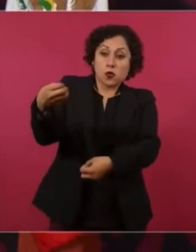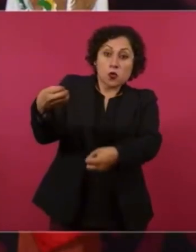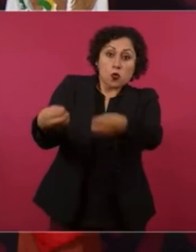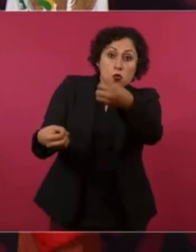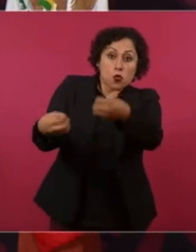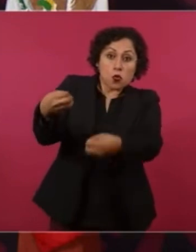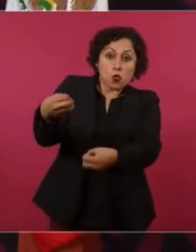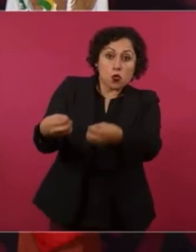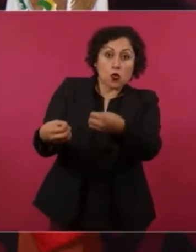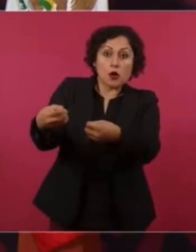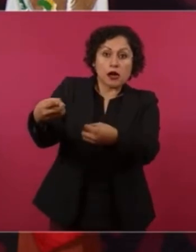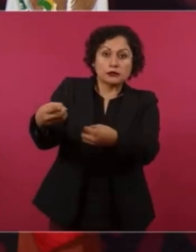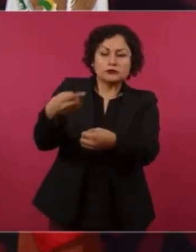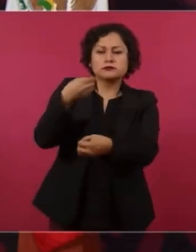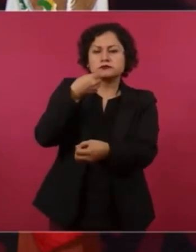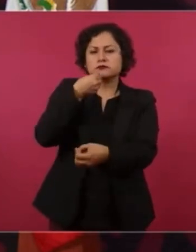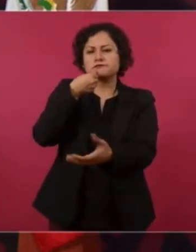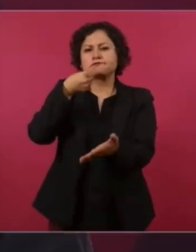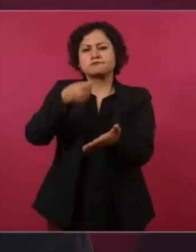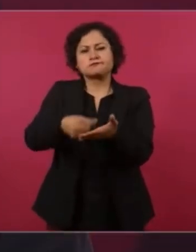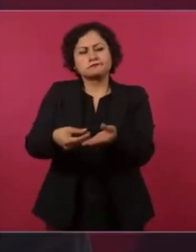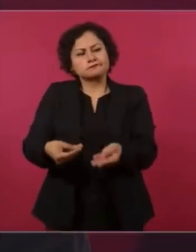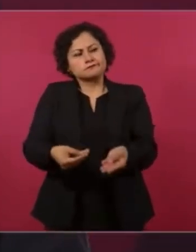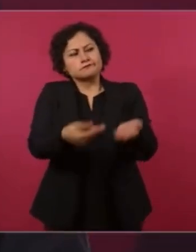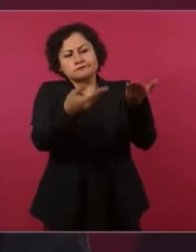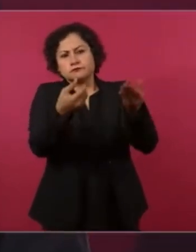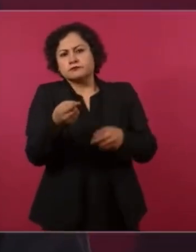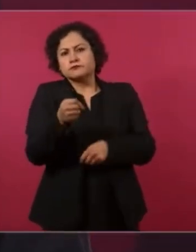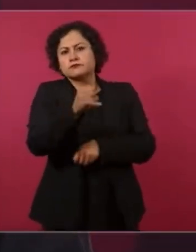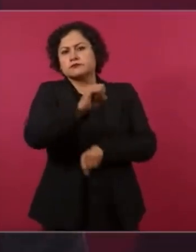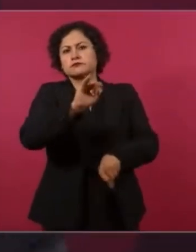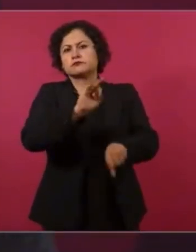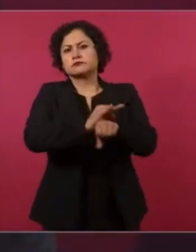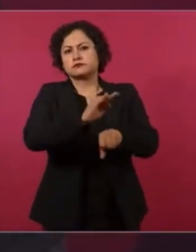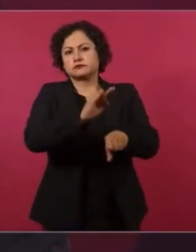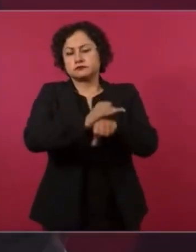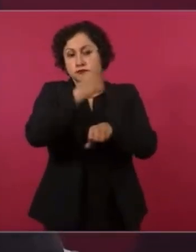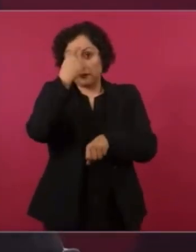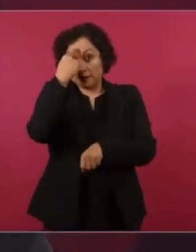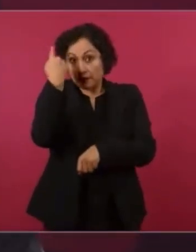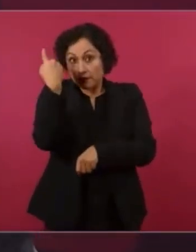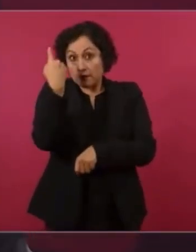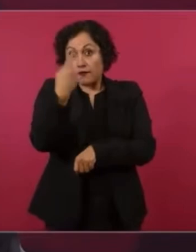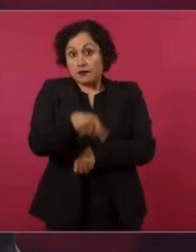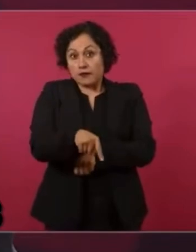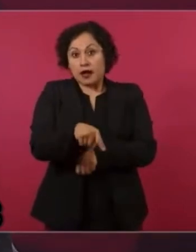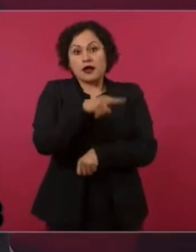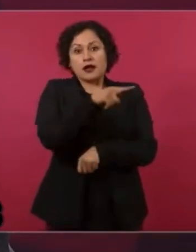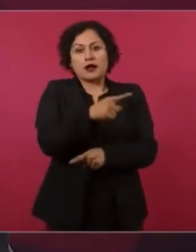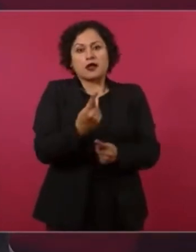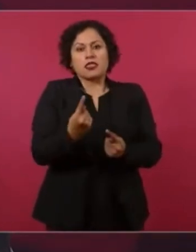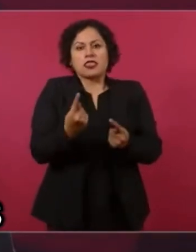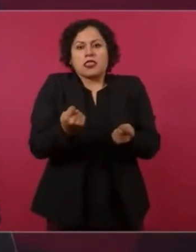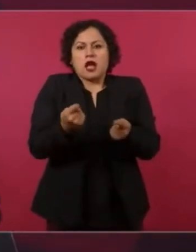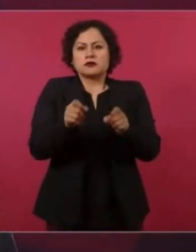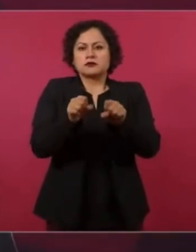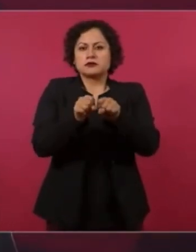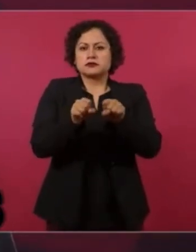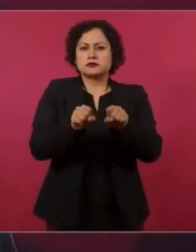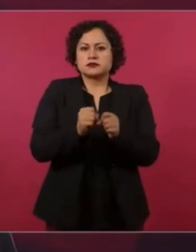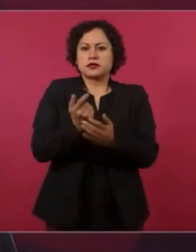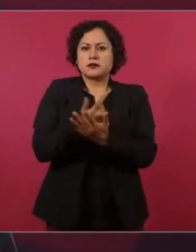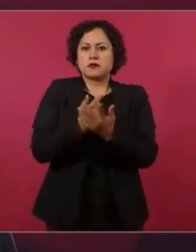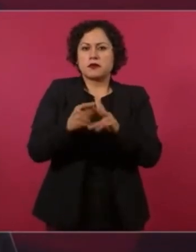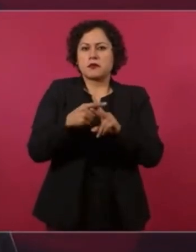para que tenga la libertad de usar el sistema financiero mexicano, pues para hacer lo que quiera mientras vive en Estados